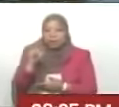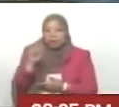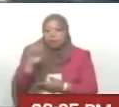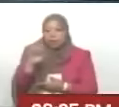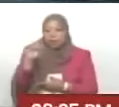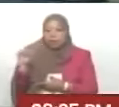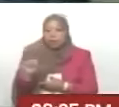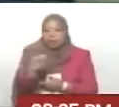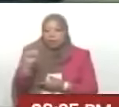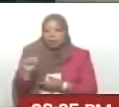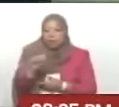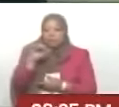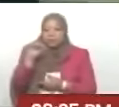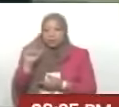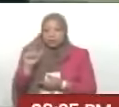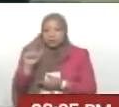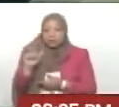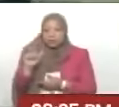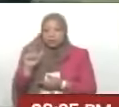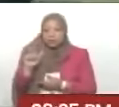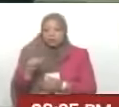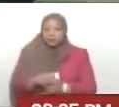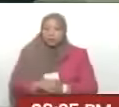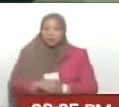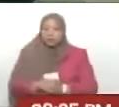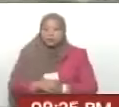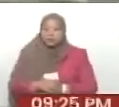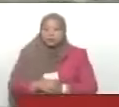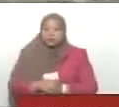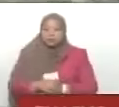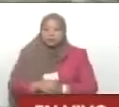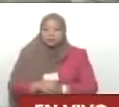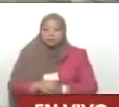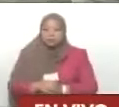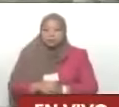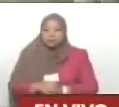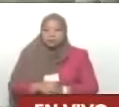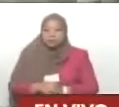lado mío, Vanessa. Mira, Vanessa. No, aquí viene la silla, Vanessa.